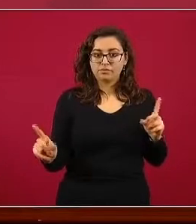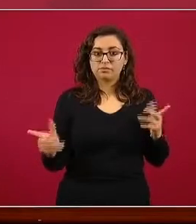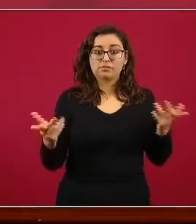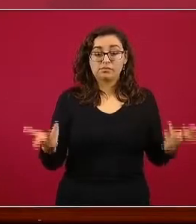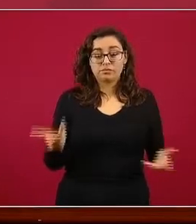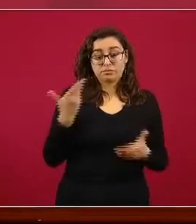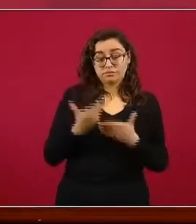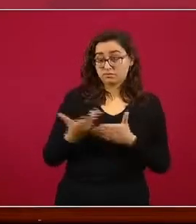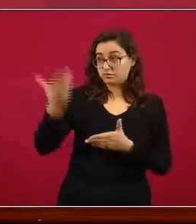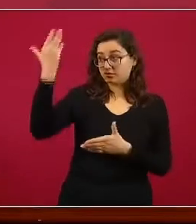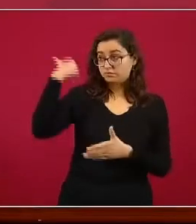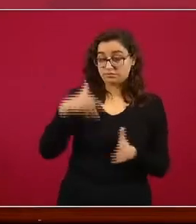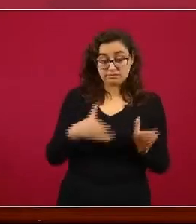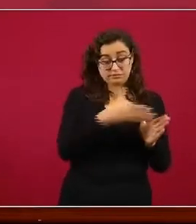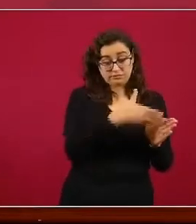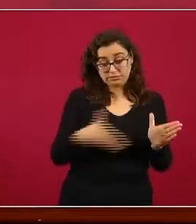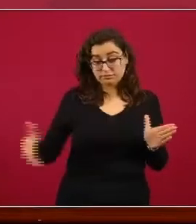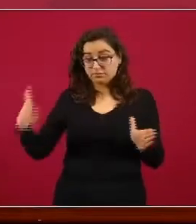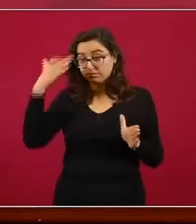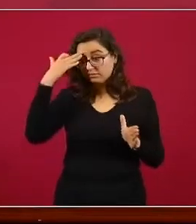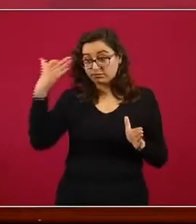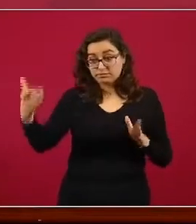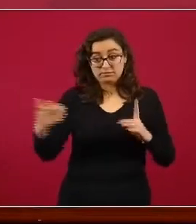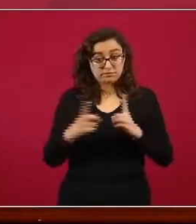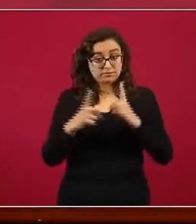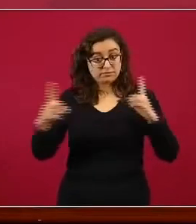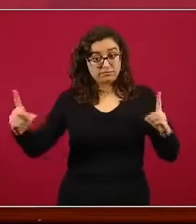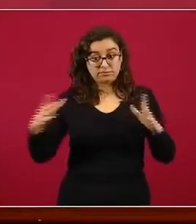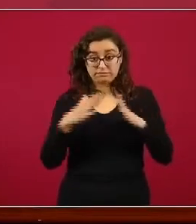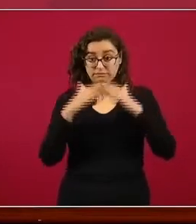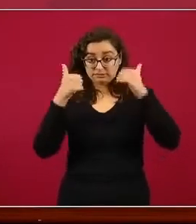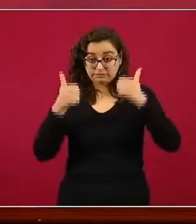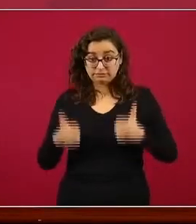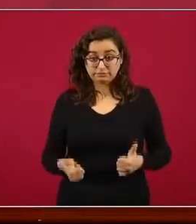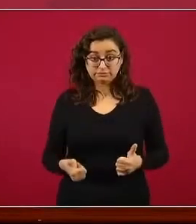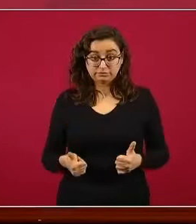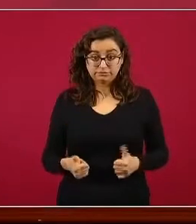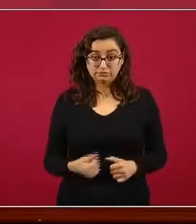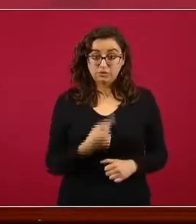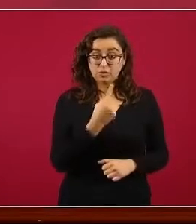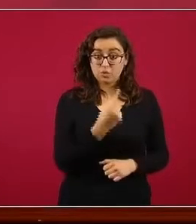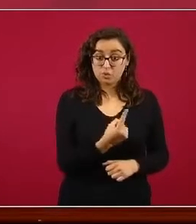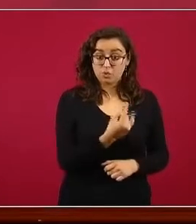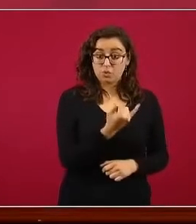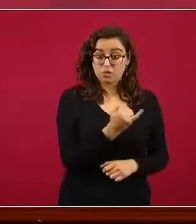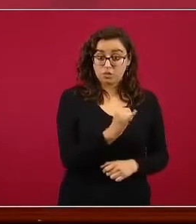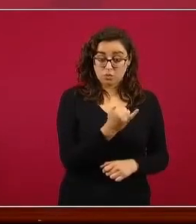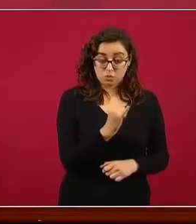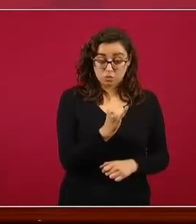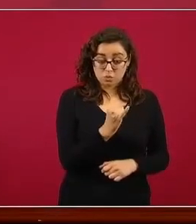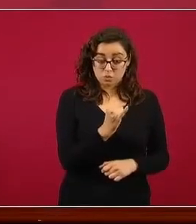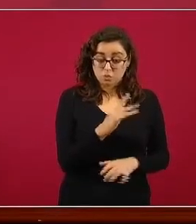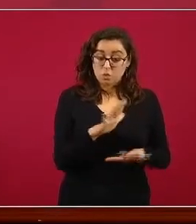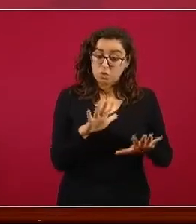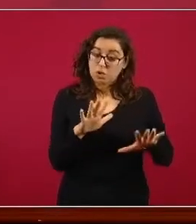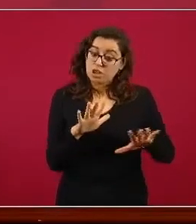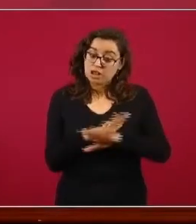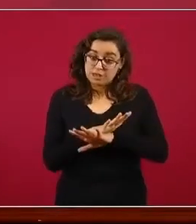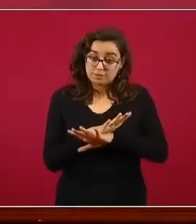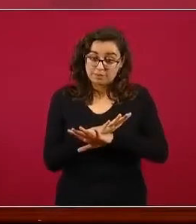una jornada nacional de sana distancia, y que a partir del 1 de junio tomó un